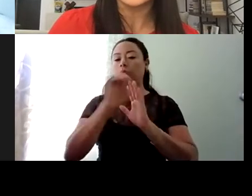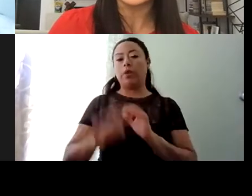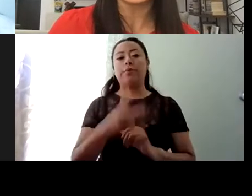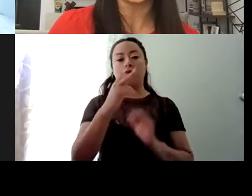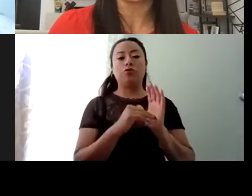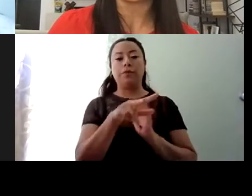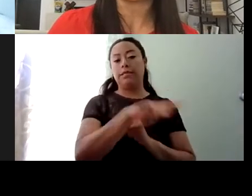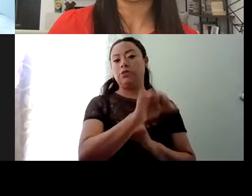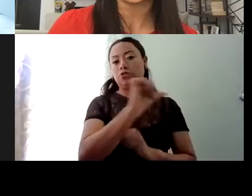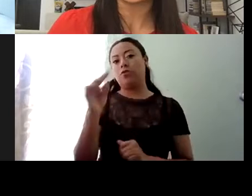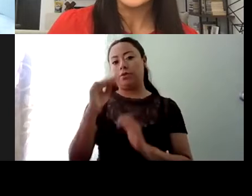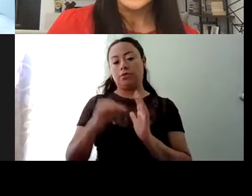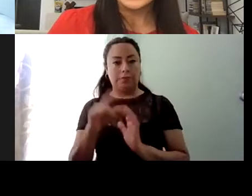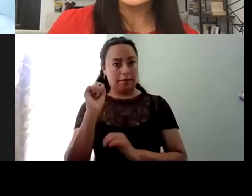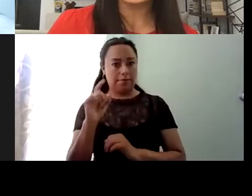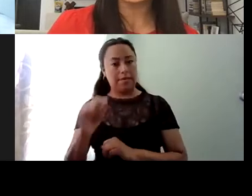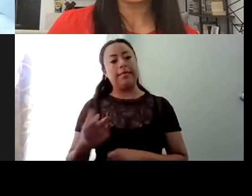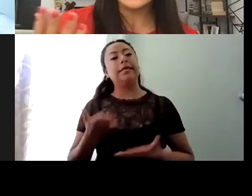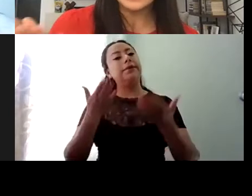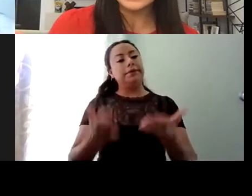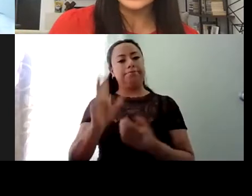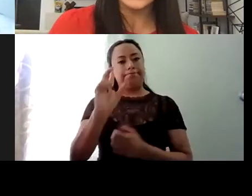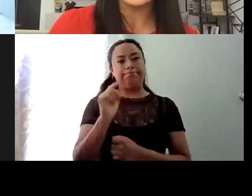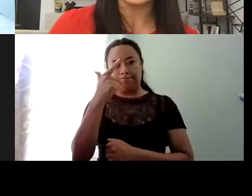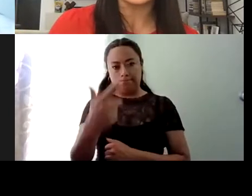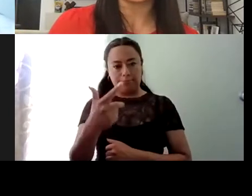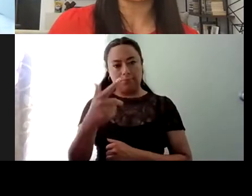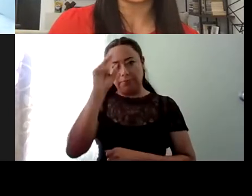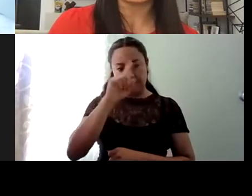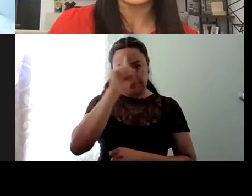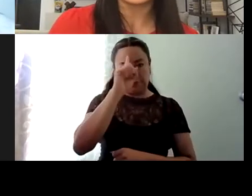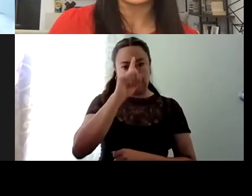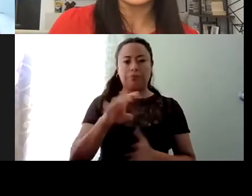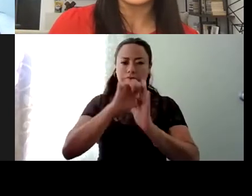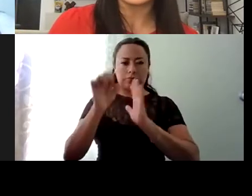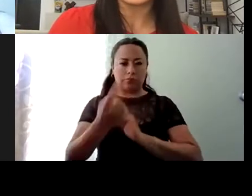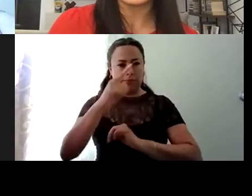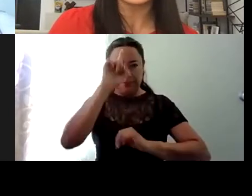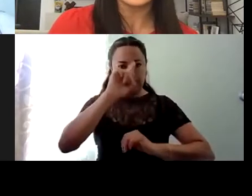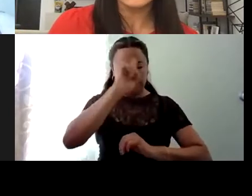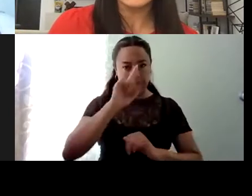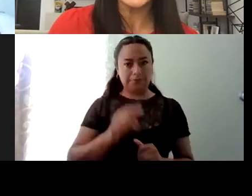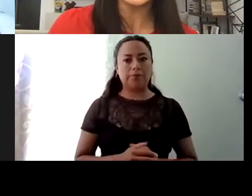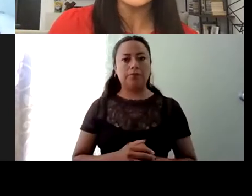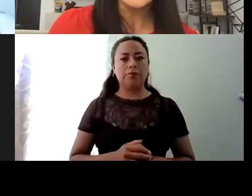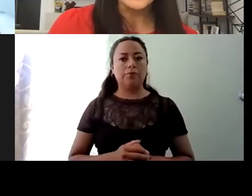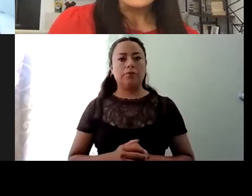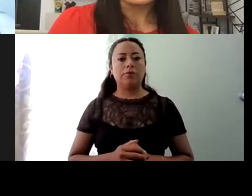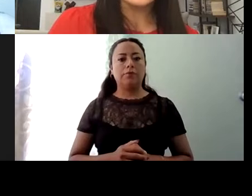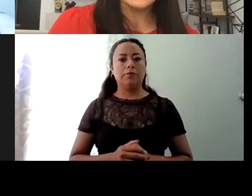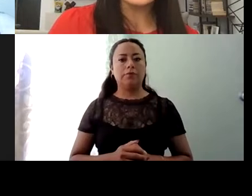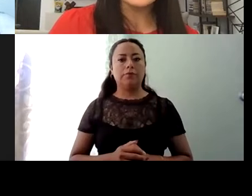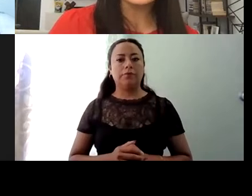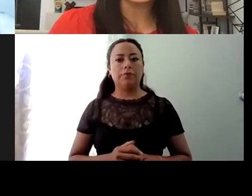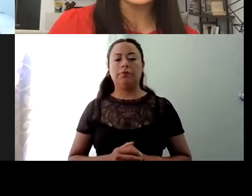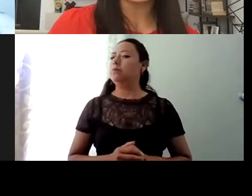hubieron 38 recomendaciones en ese tema. Existió la recomendación por el tema del transfeminicidio,